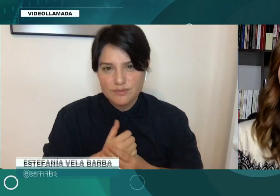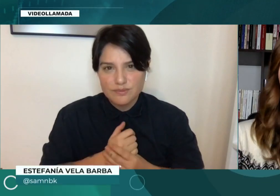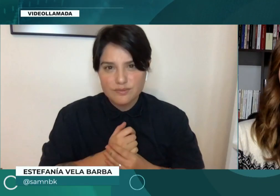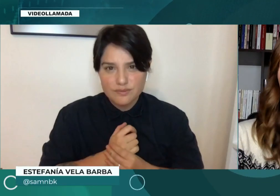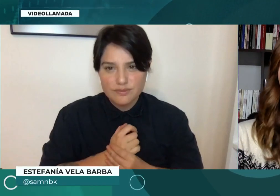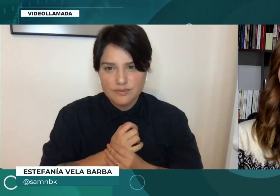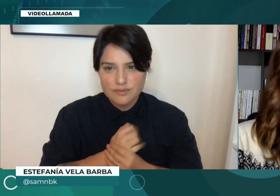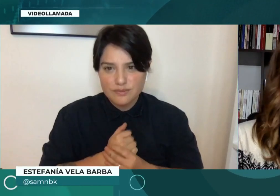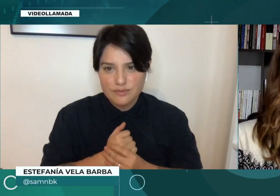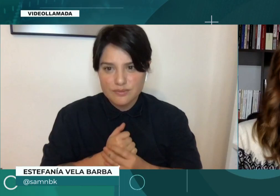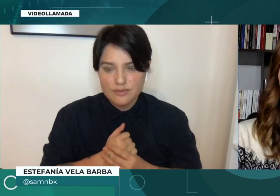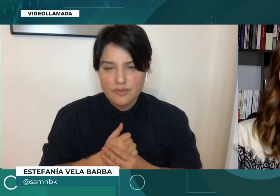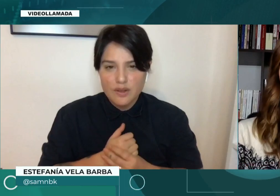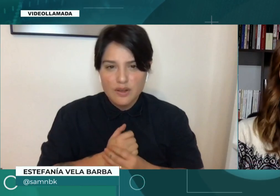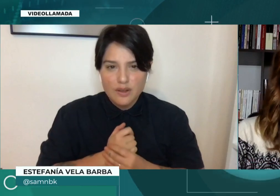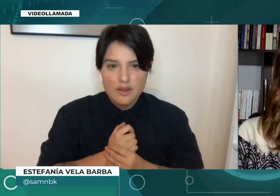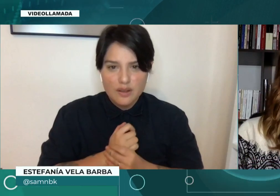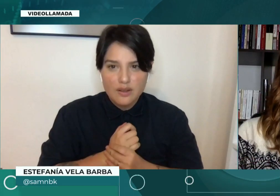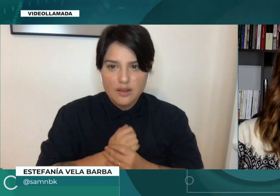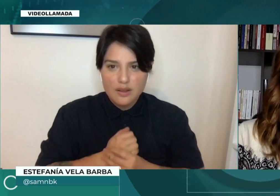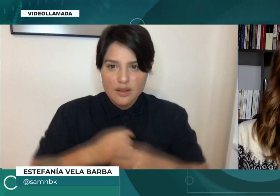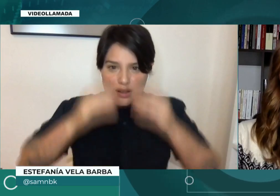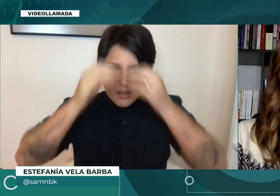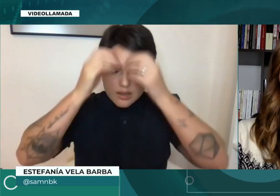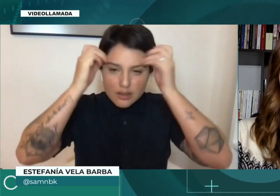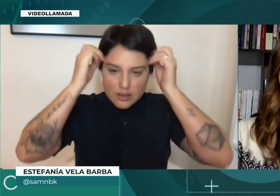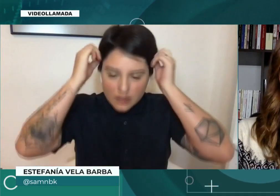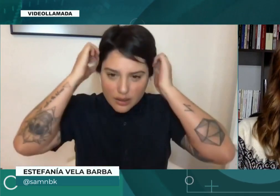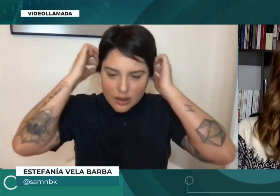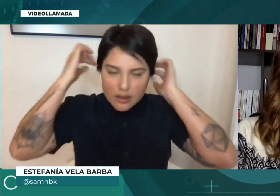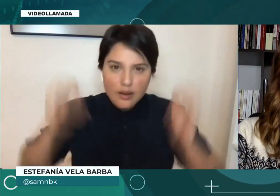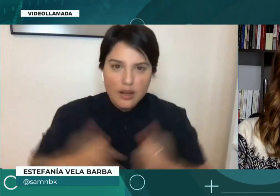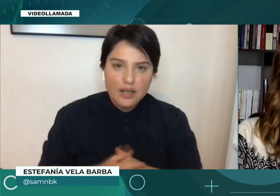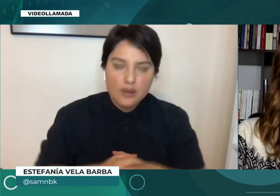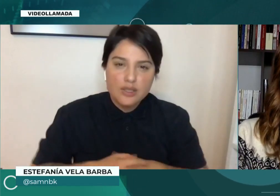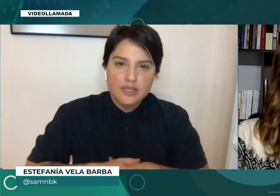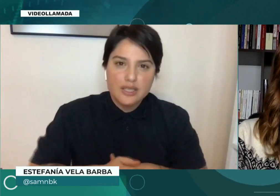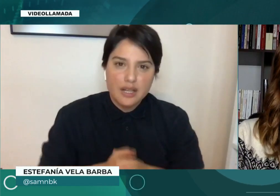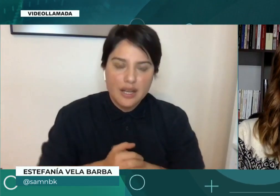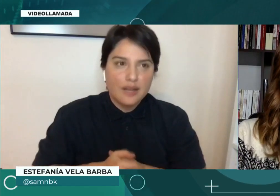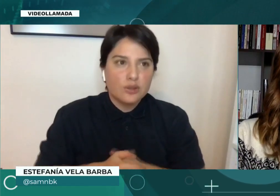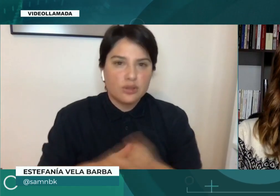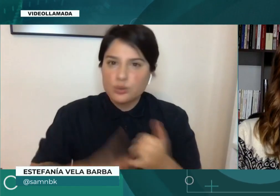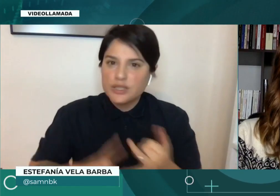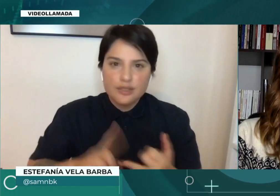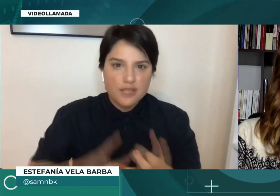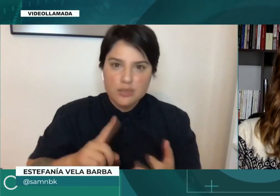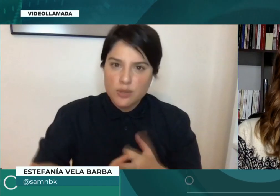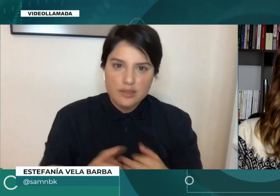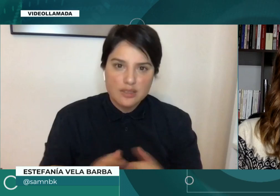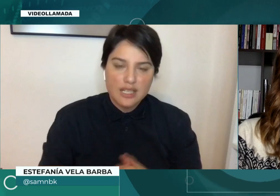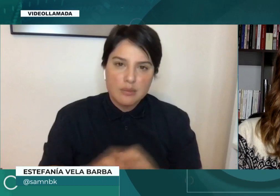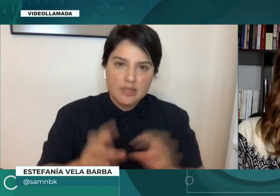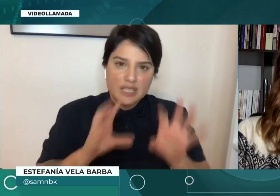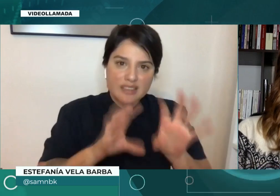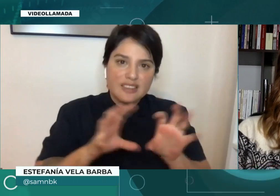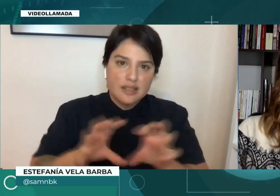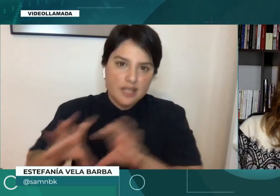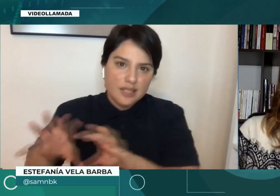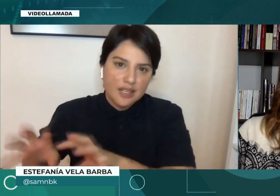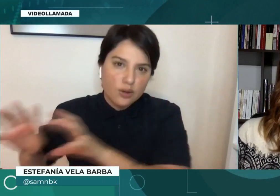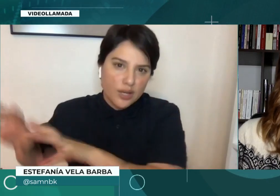y nos regalas alguna red social tuya o de Intersecta para poder seguir el trabajo que hacen? Claro que sí, nuestro Twitter, Facebook, Instagram